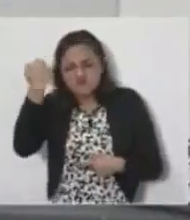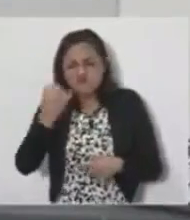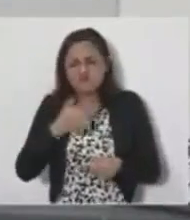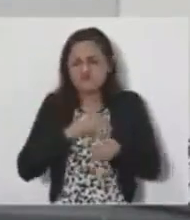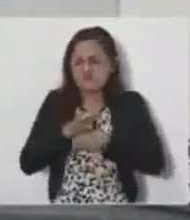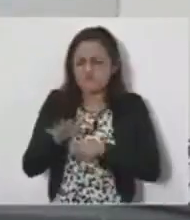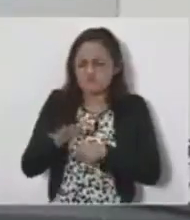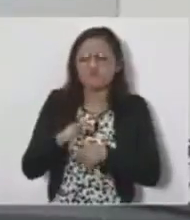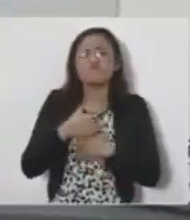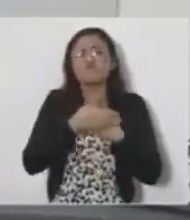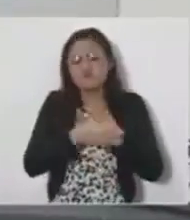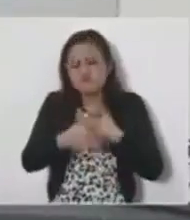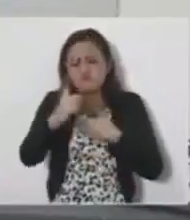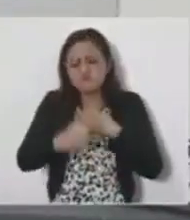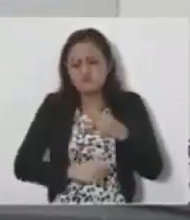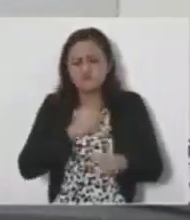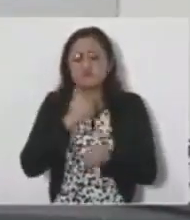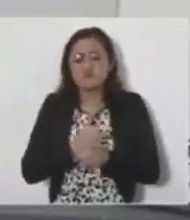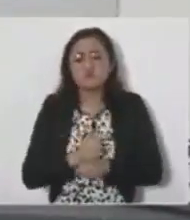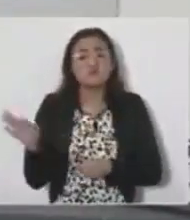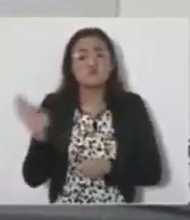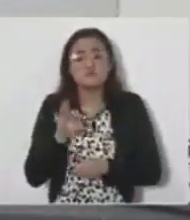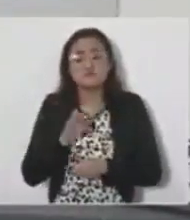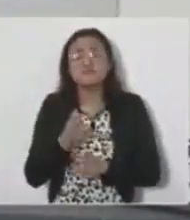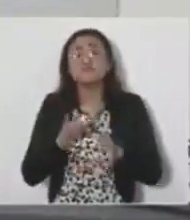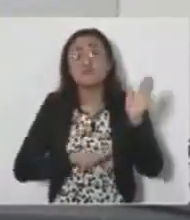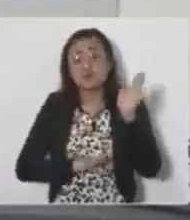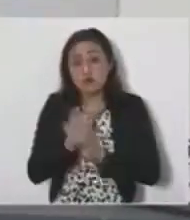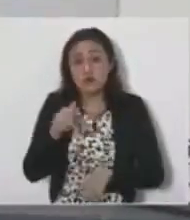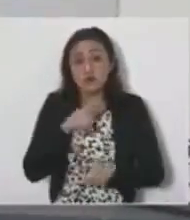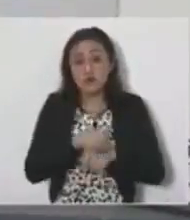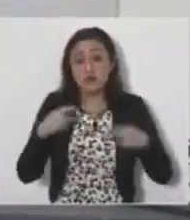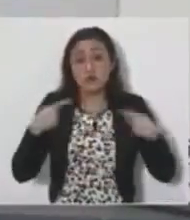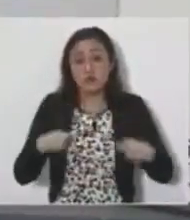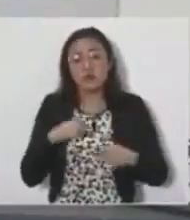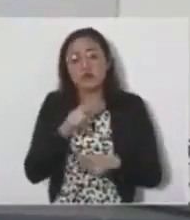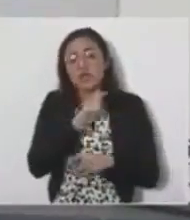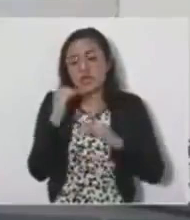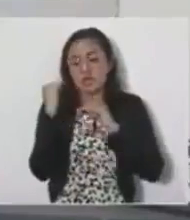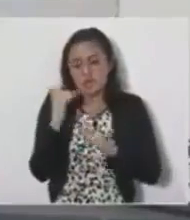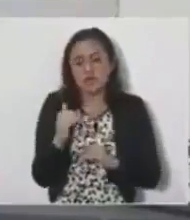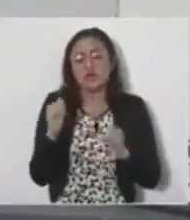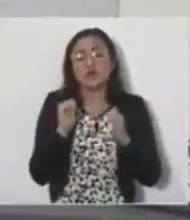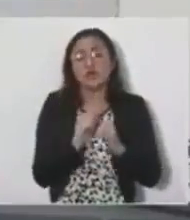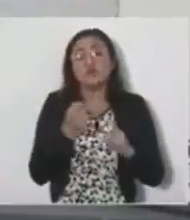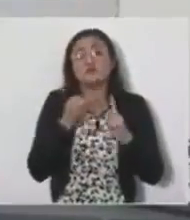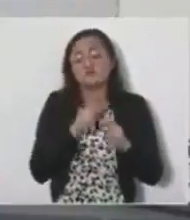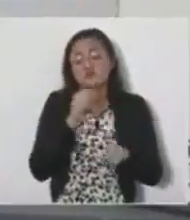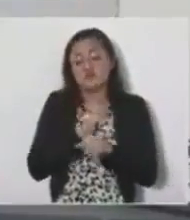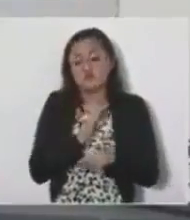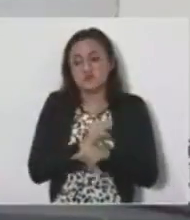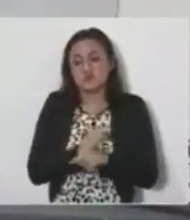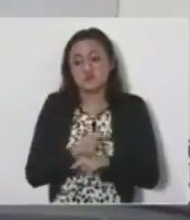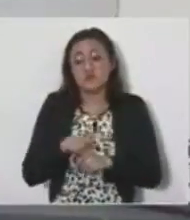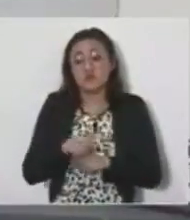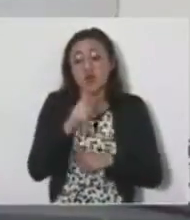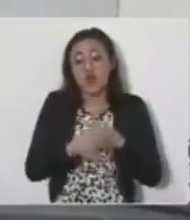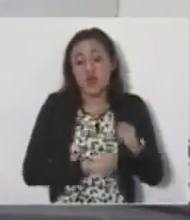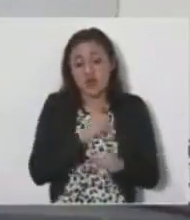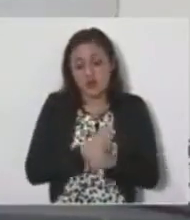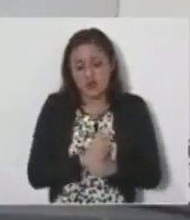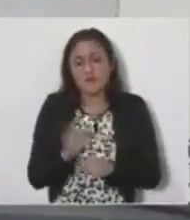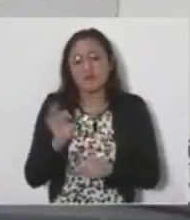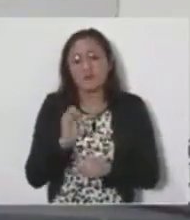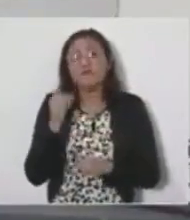va a seguir en la trayectoria del año es incluso incrementar el número que yo di de 100 elementos es con el que íbamos a arrancar el año por